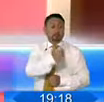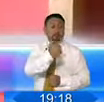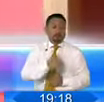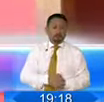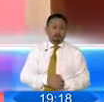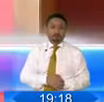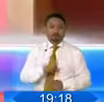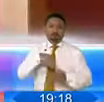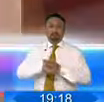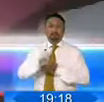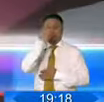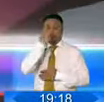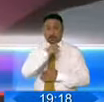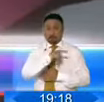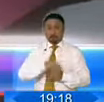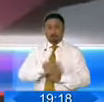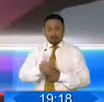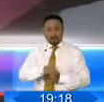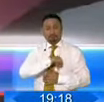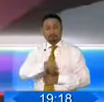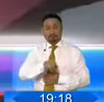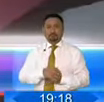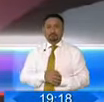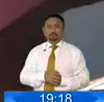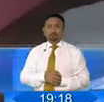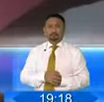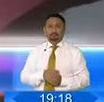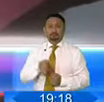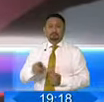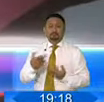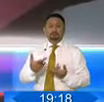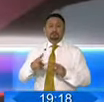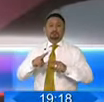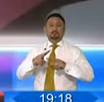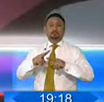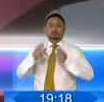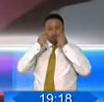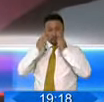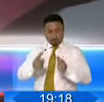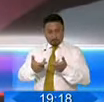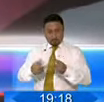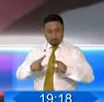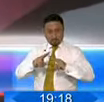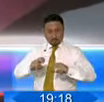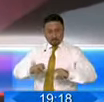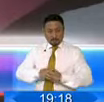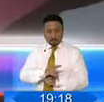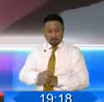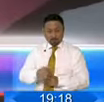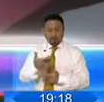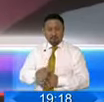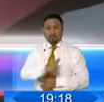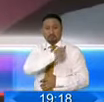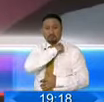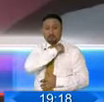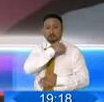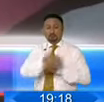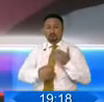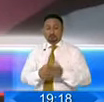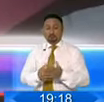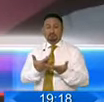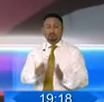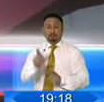motel donde fue ultrajada. Presumiblemente esos son los delitos que Fiscalía está investigando. Inicialmente el presunto secuestro y posteriormente el abuso sexual por parte